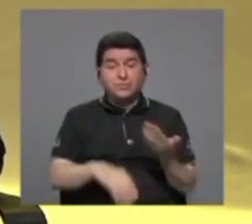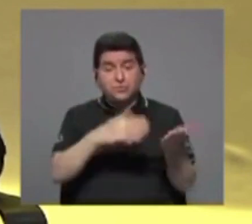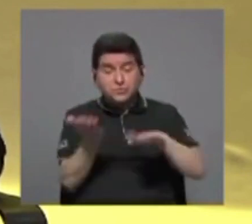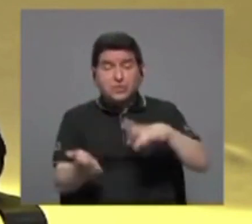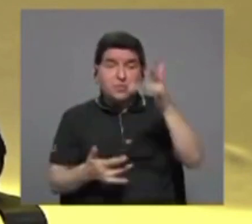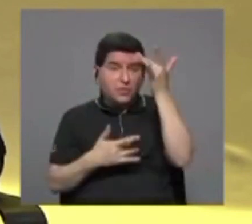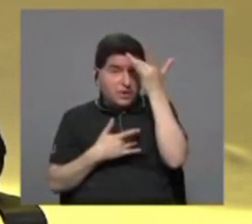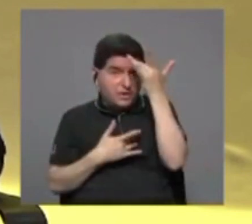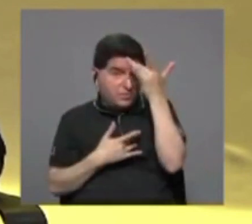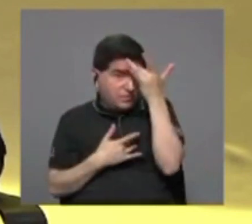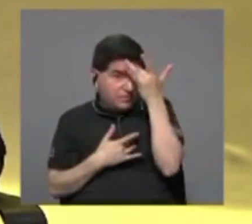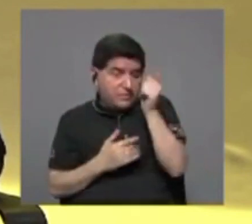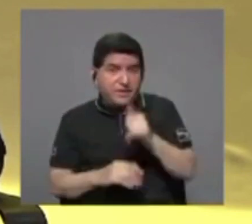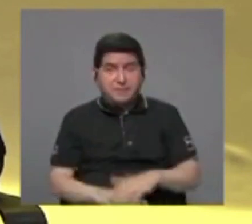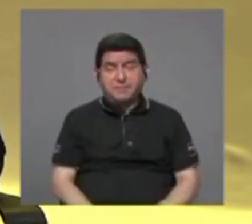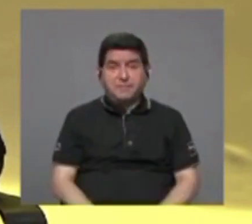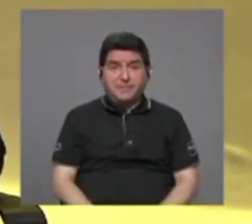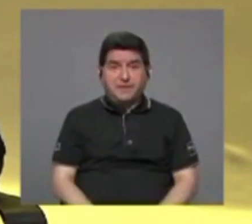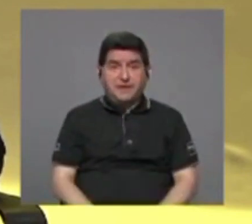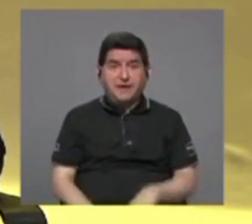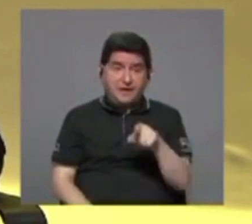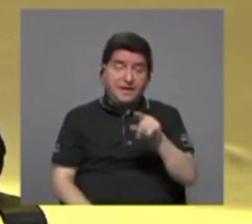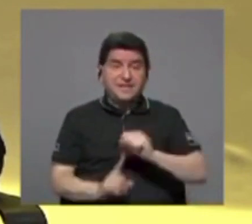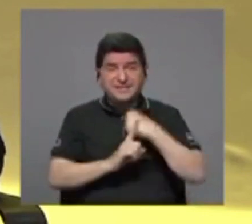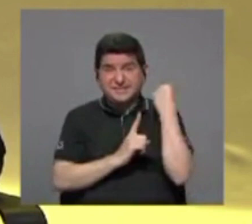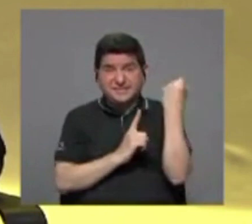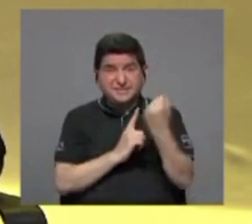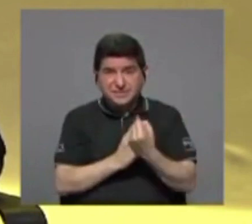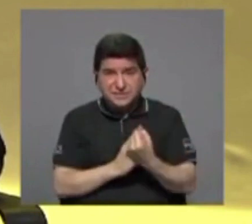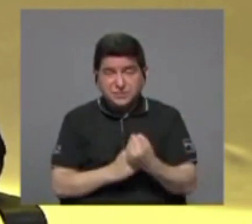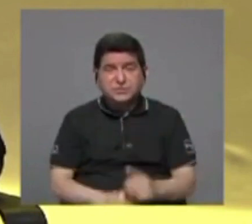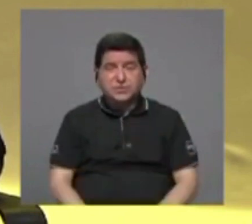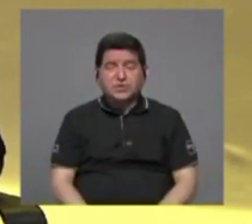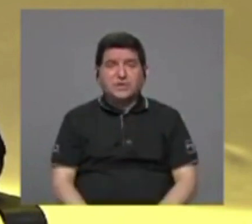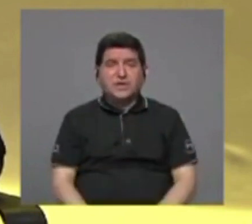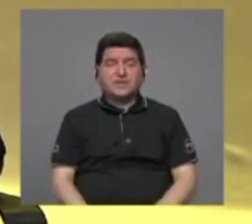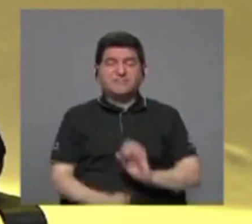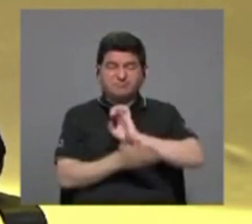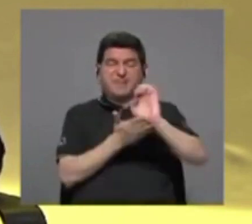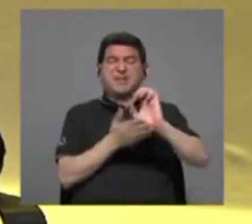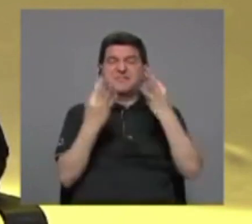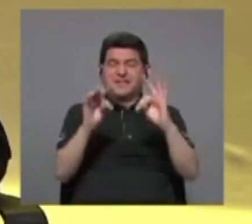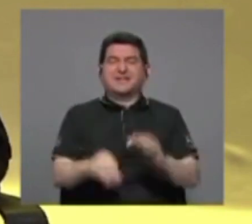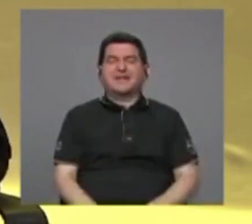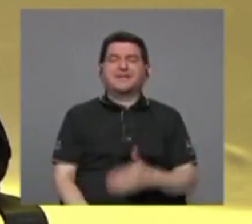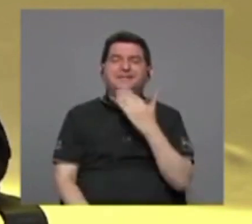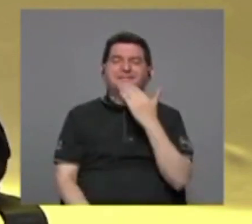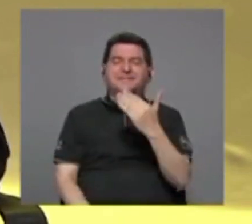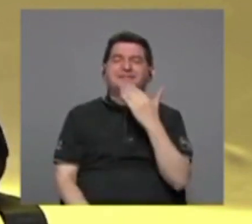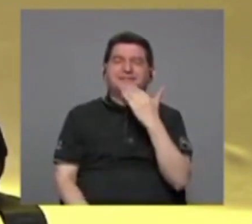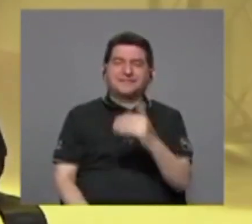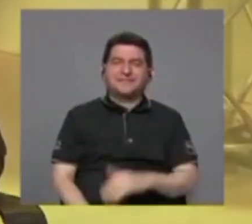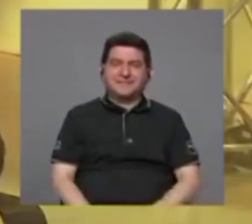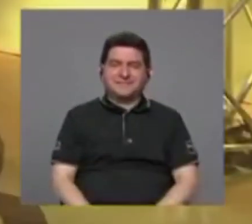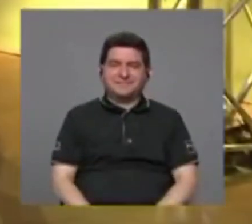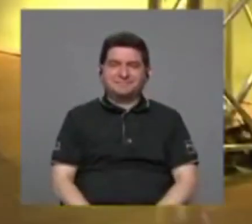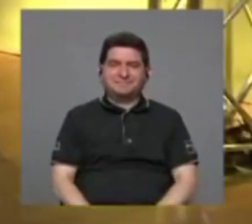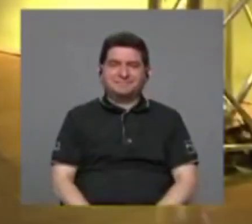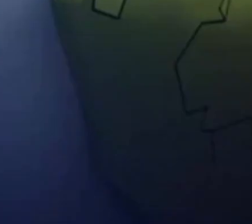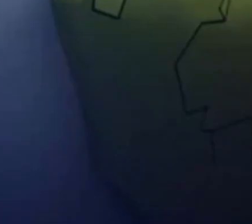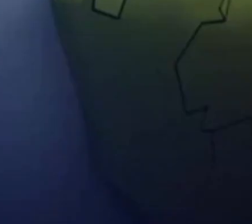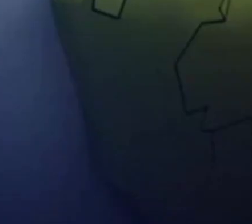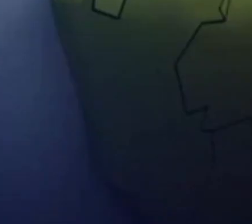enferma, esos son eventos que deberíamos evitar. Muchas gracias, don Jorge.